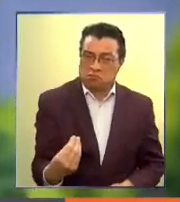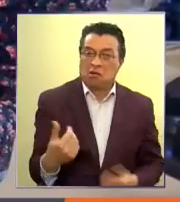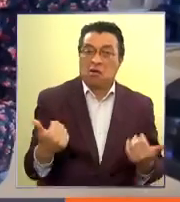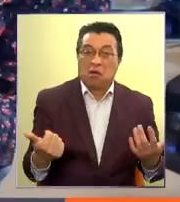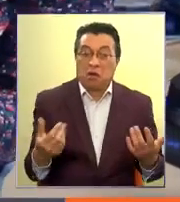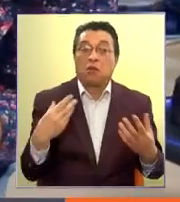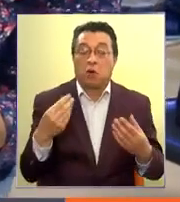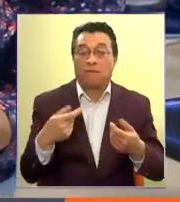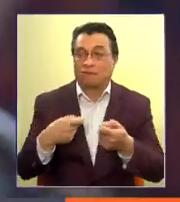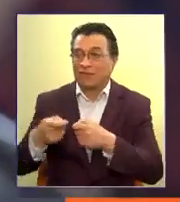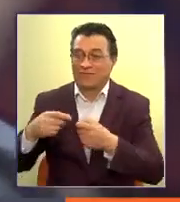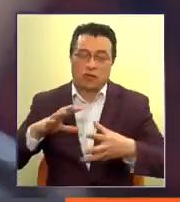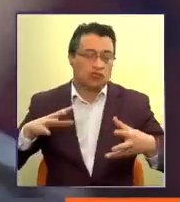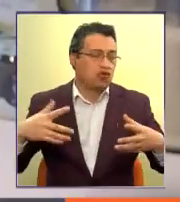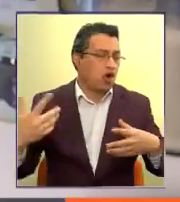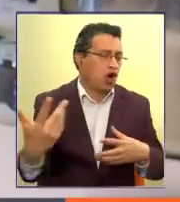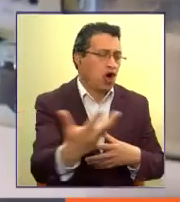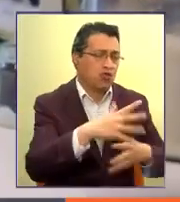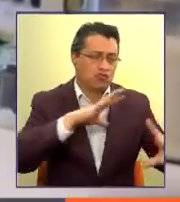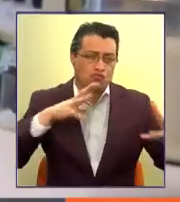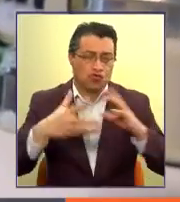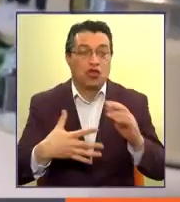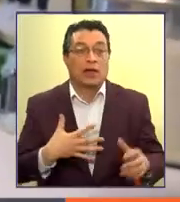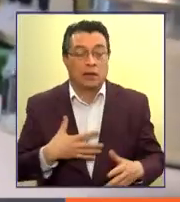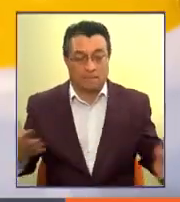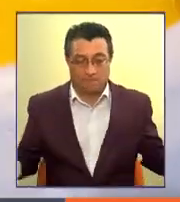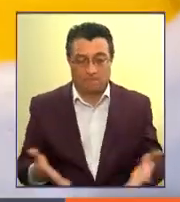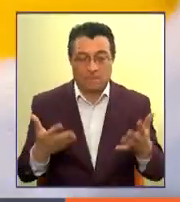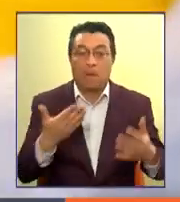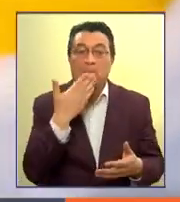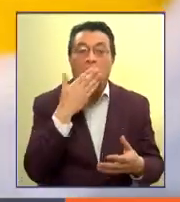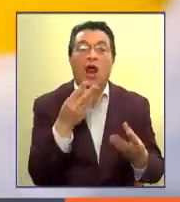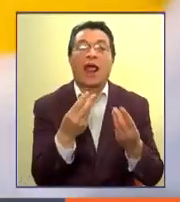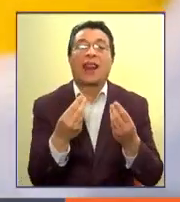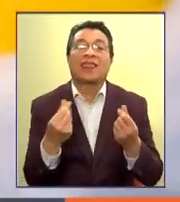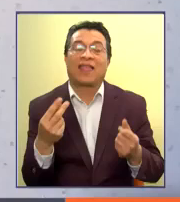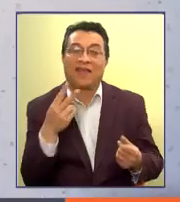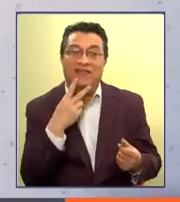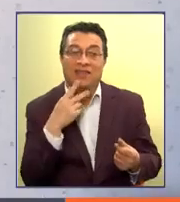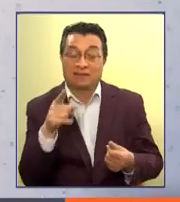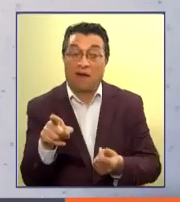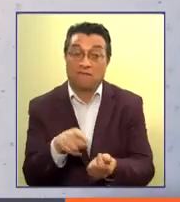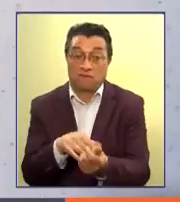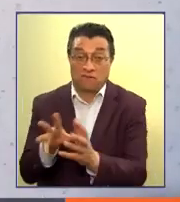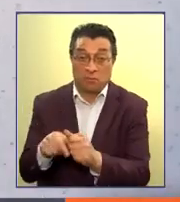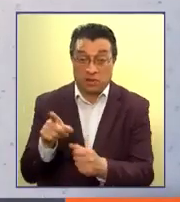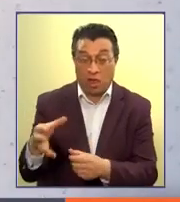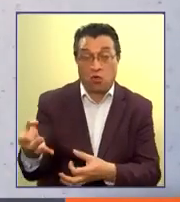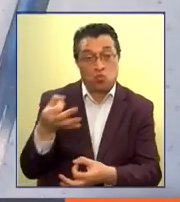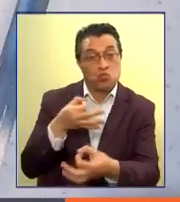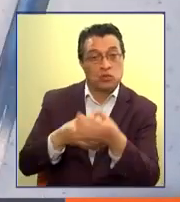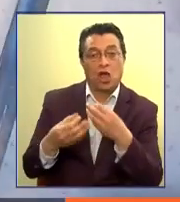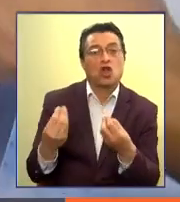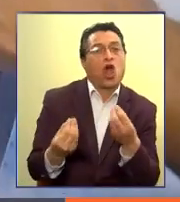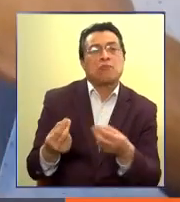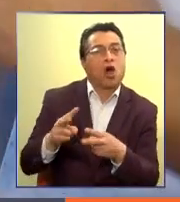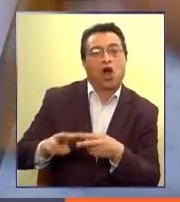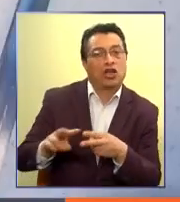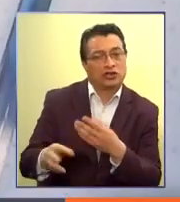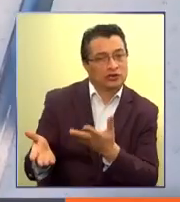mundo. Entusiasmadas con promover una mejor calidad de vida, esta familia nos cuenta cómo lo hizo.